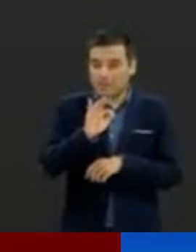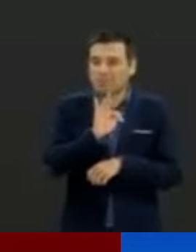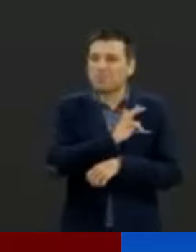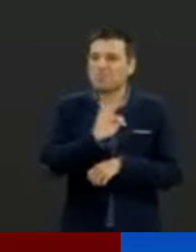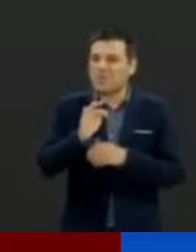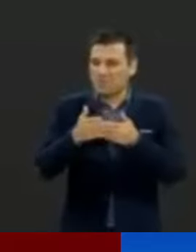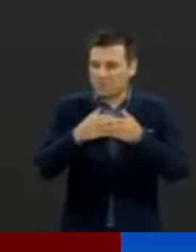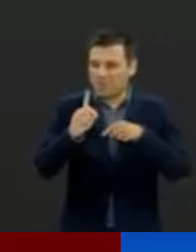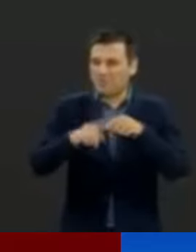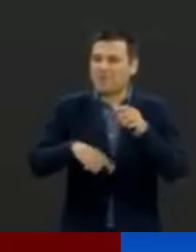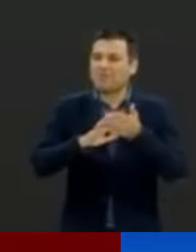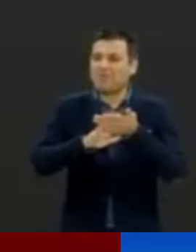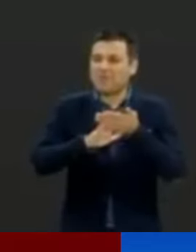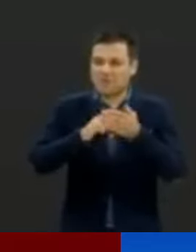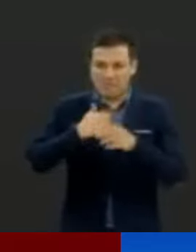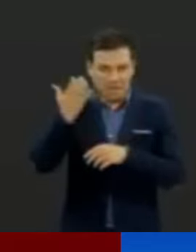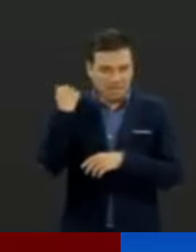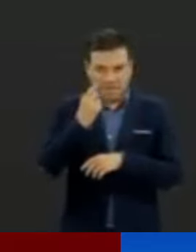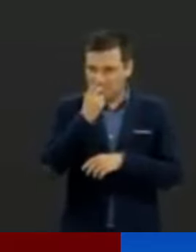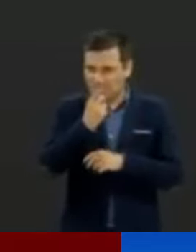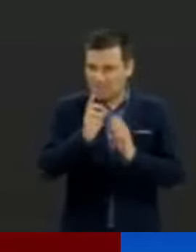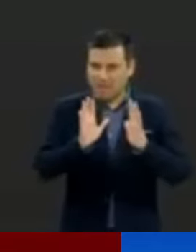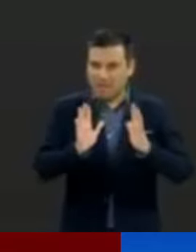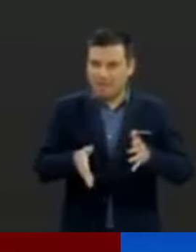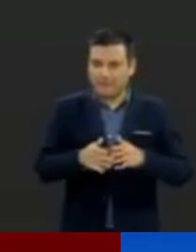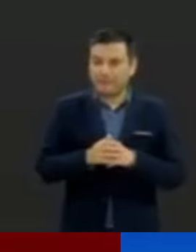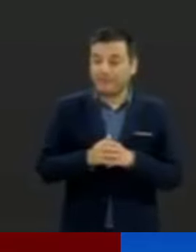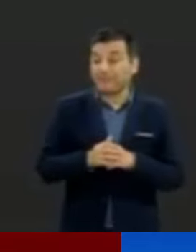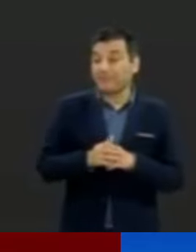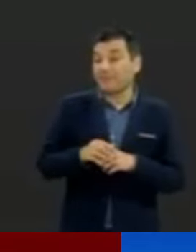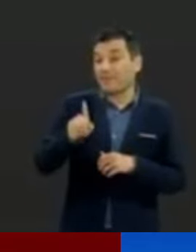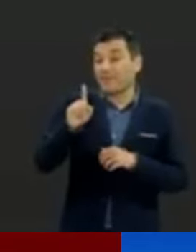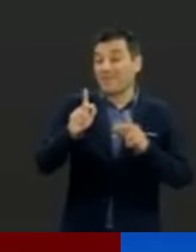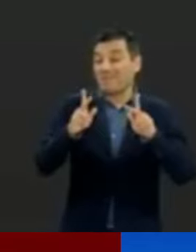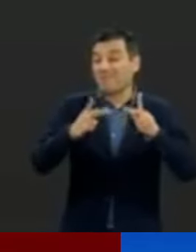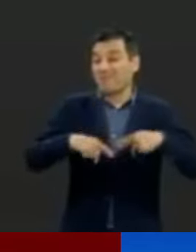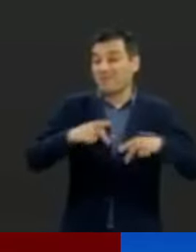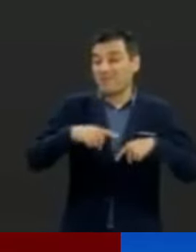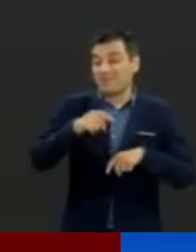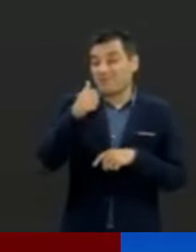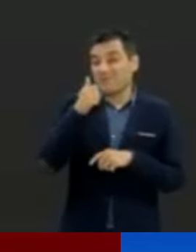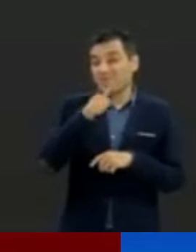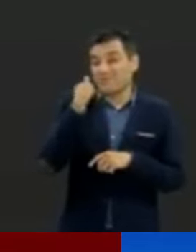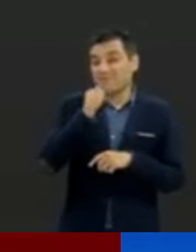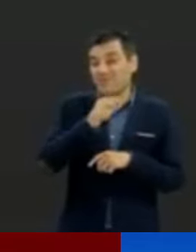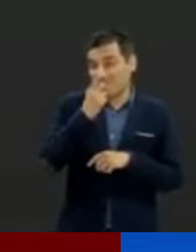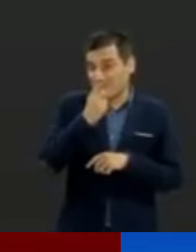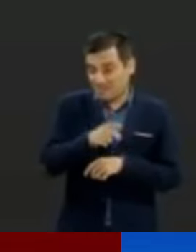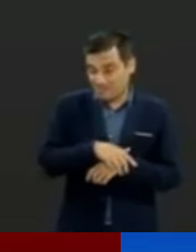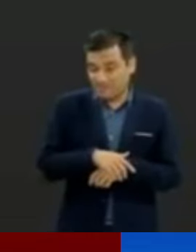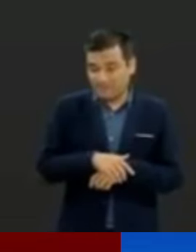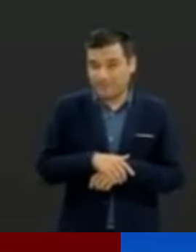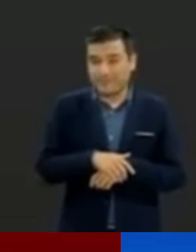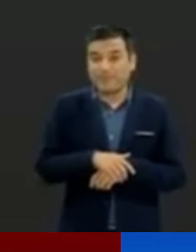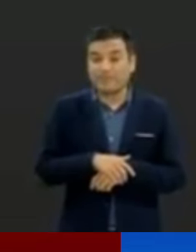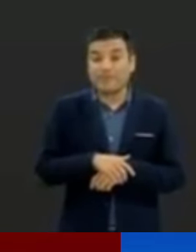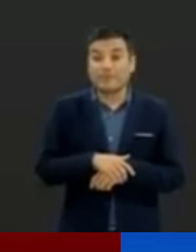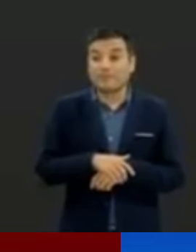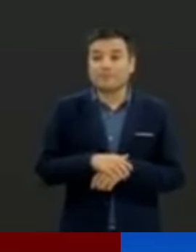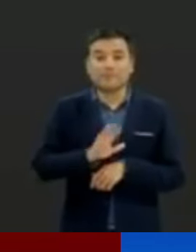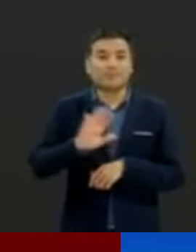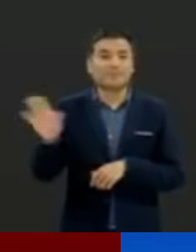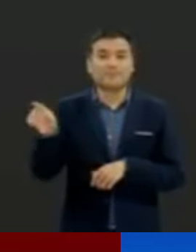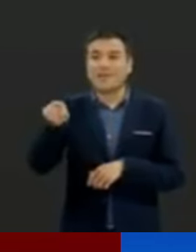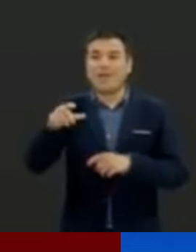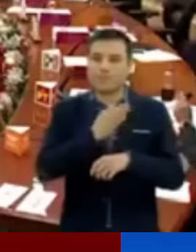registro, como ya anteriormente lo hemos mencionado. Dice finalmente la sabiduría popular acerca de esta situación es lo siguiente: está en el